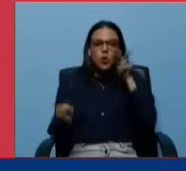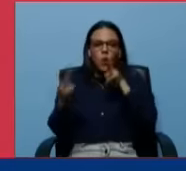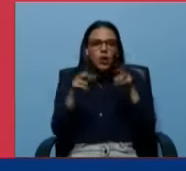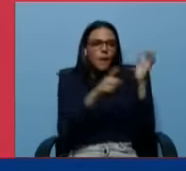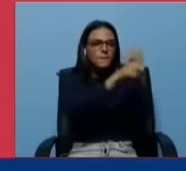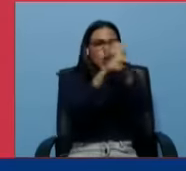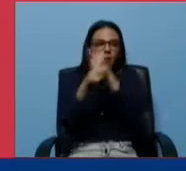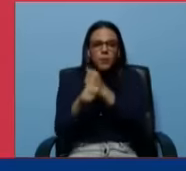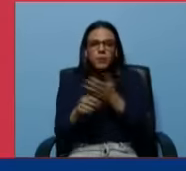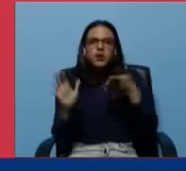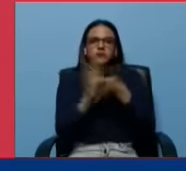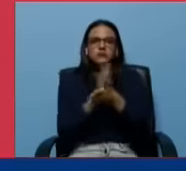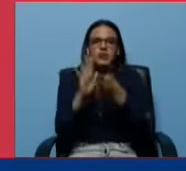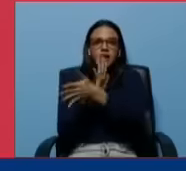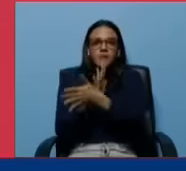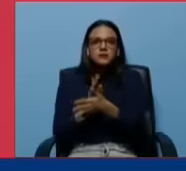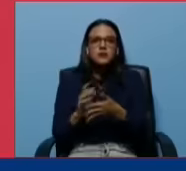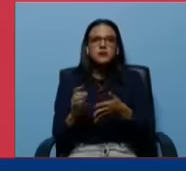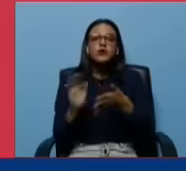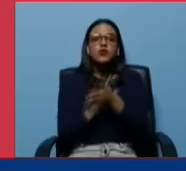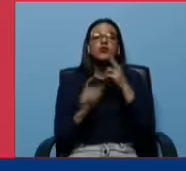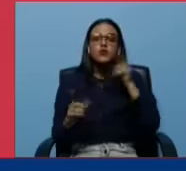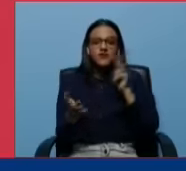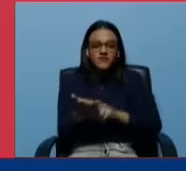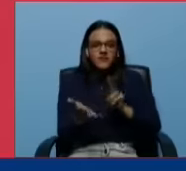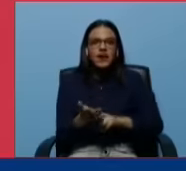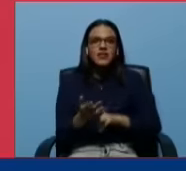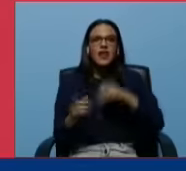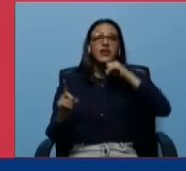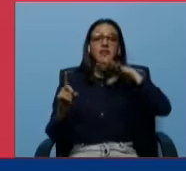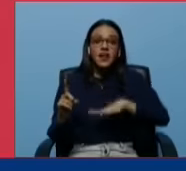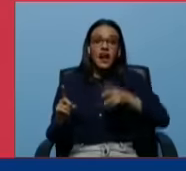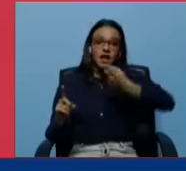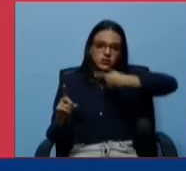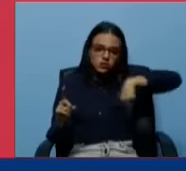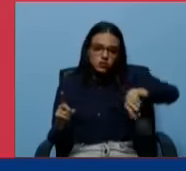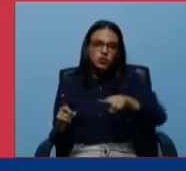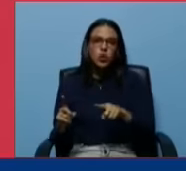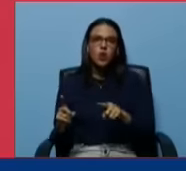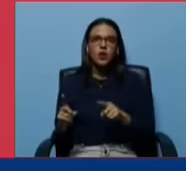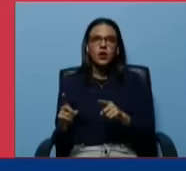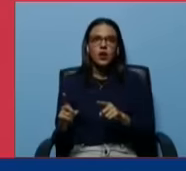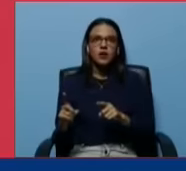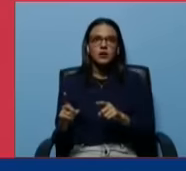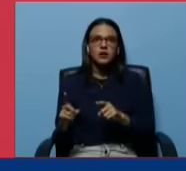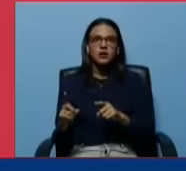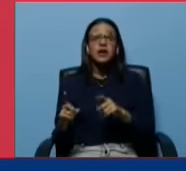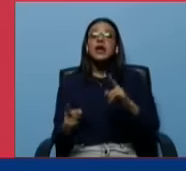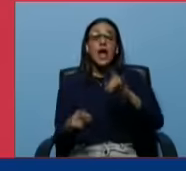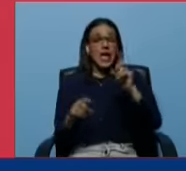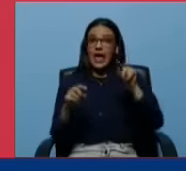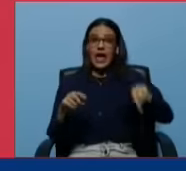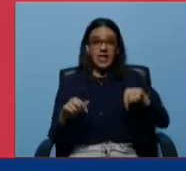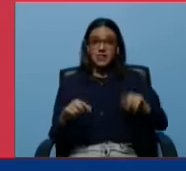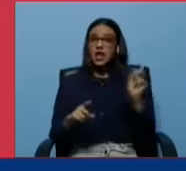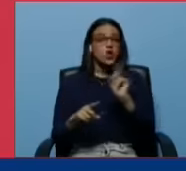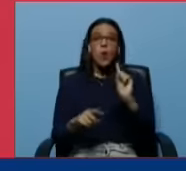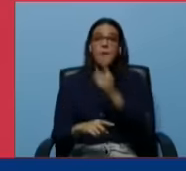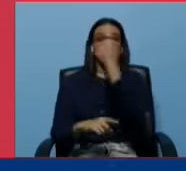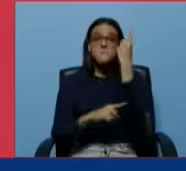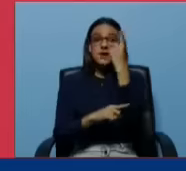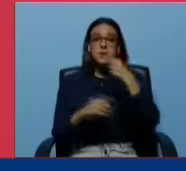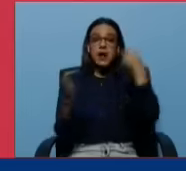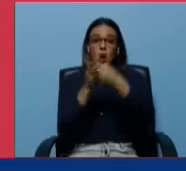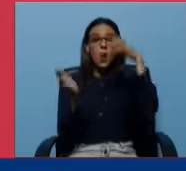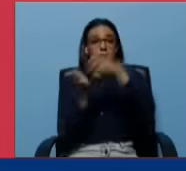de los acontecimientos históricos, de las verdades históricas. No es el primer golpe de Estado, no